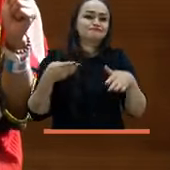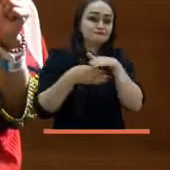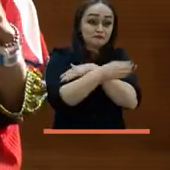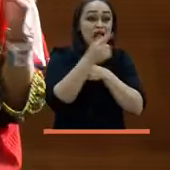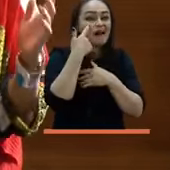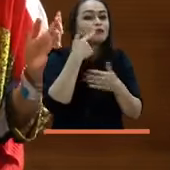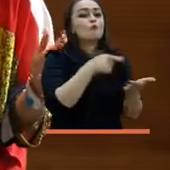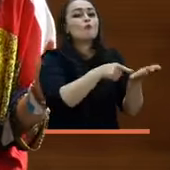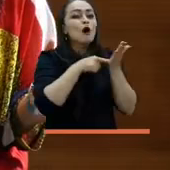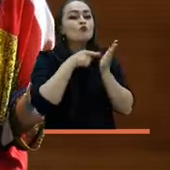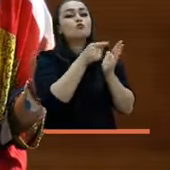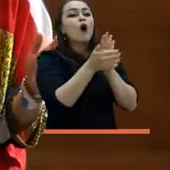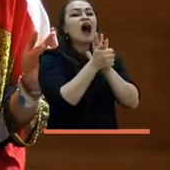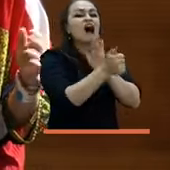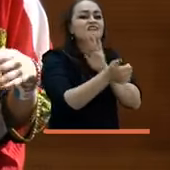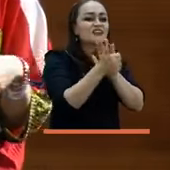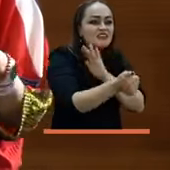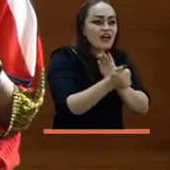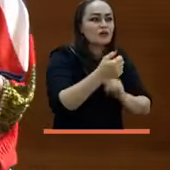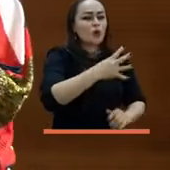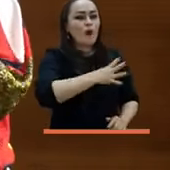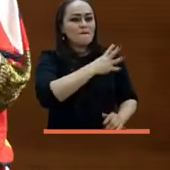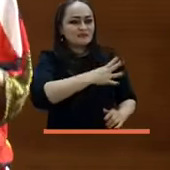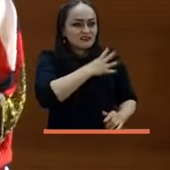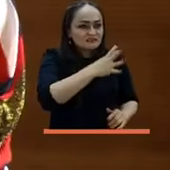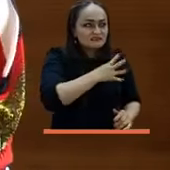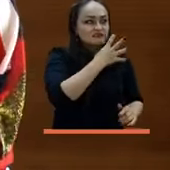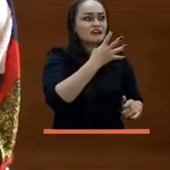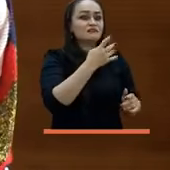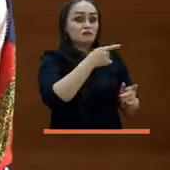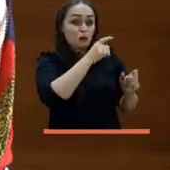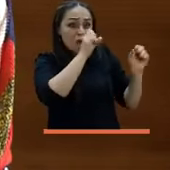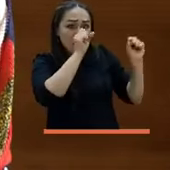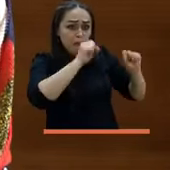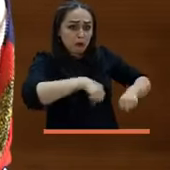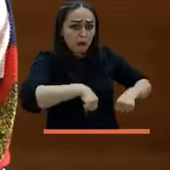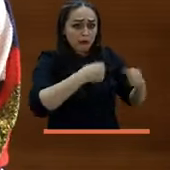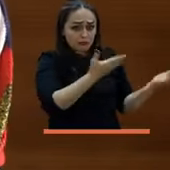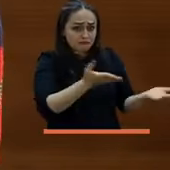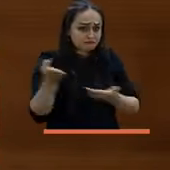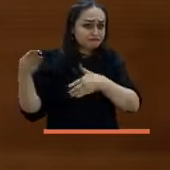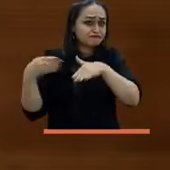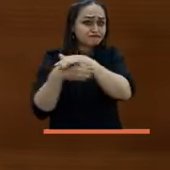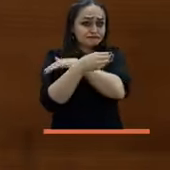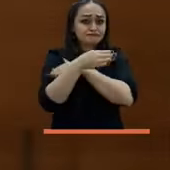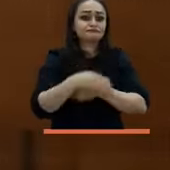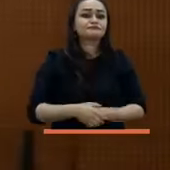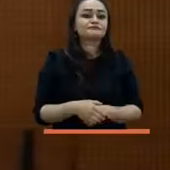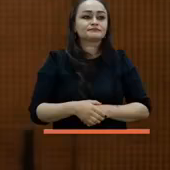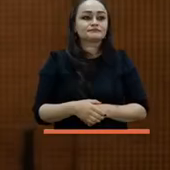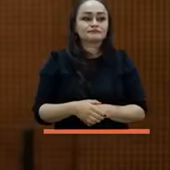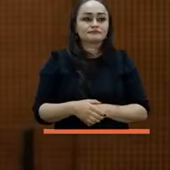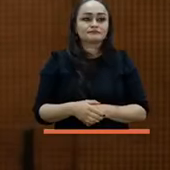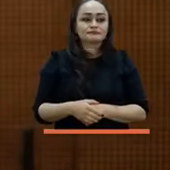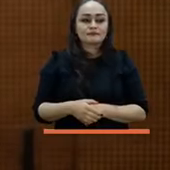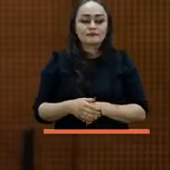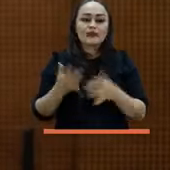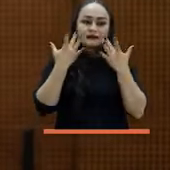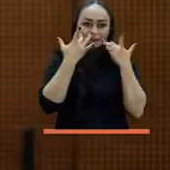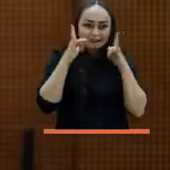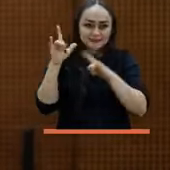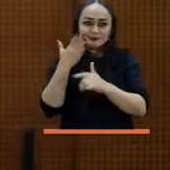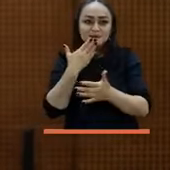y pruébame que tienes las competencias y la posibilidad también está abierta listo gracias maria bueno el